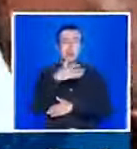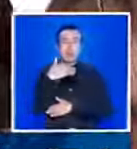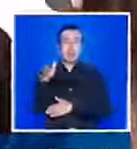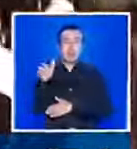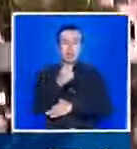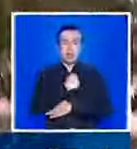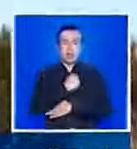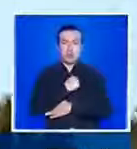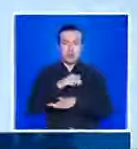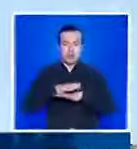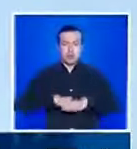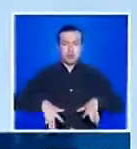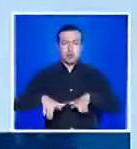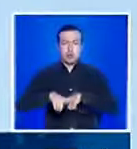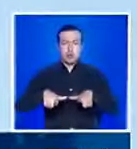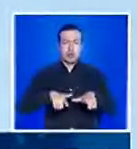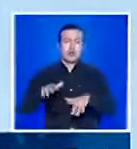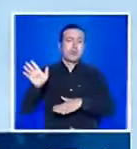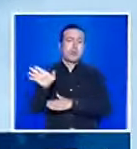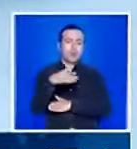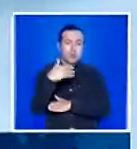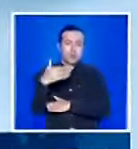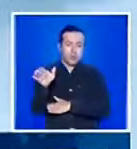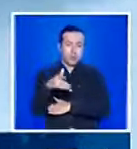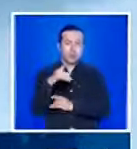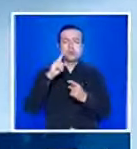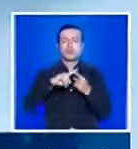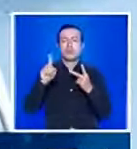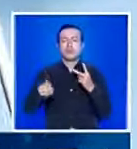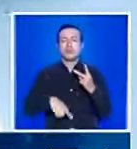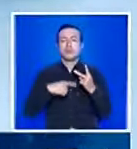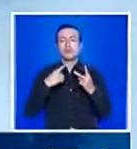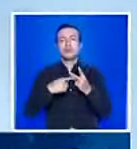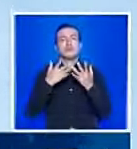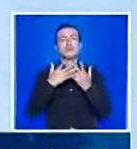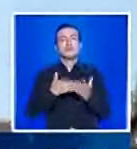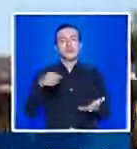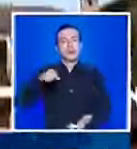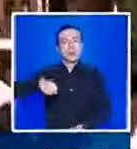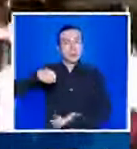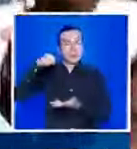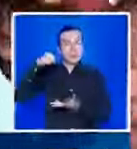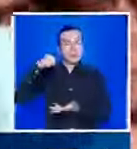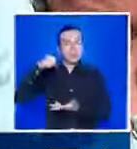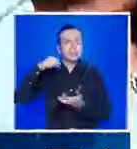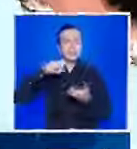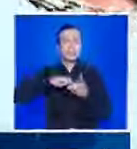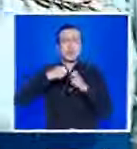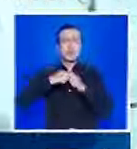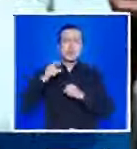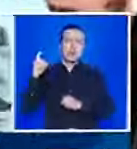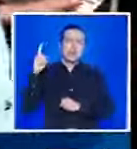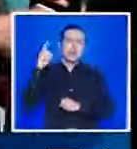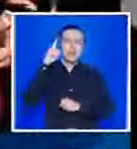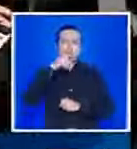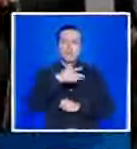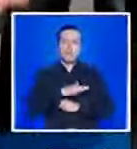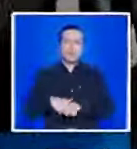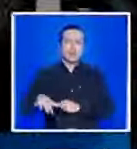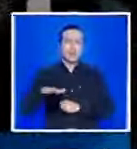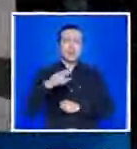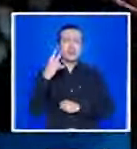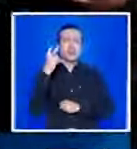parroquia, y han sacado botes, han sacado recipientes para mostrar la situación que viven, porque sin estar 12